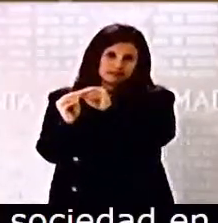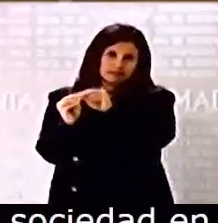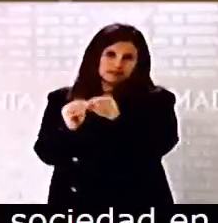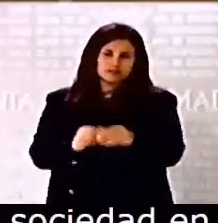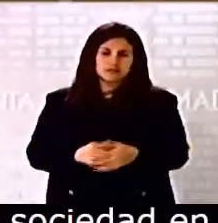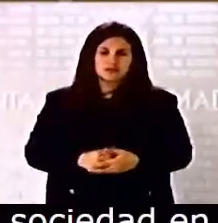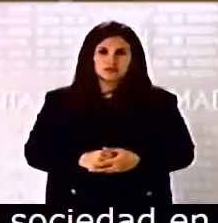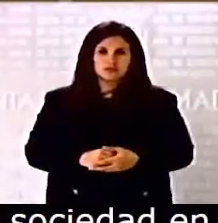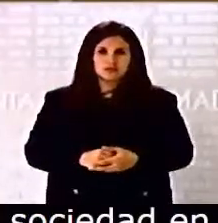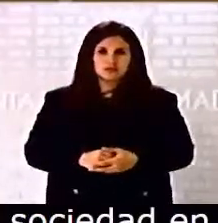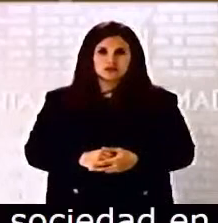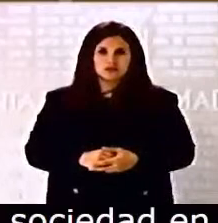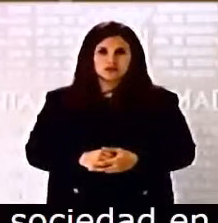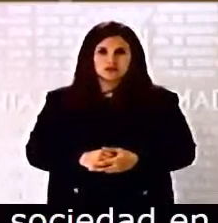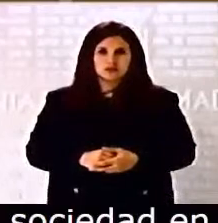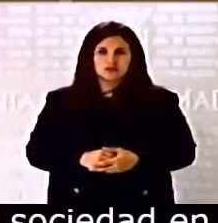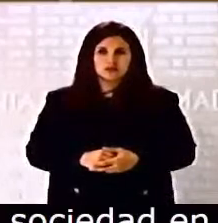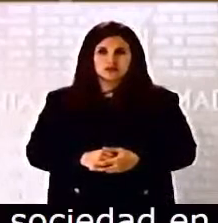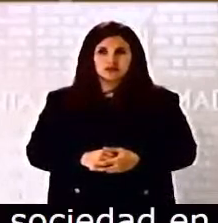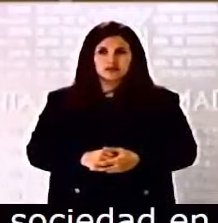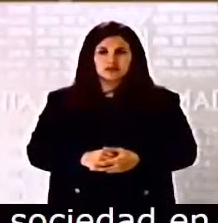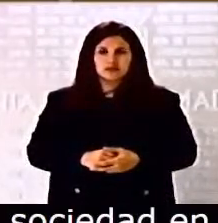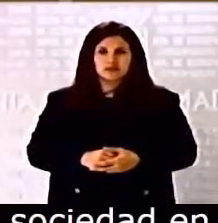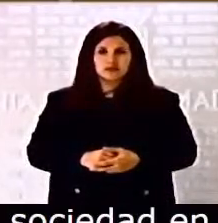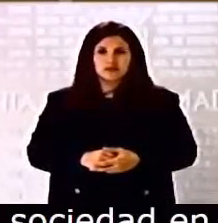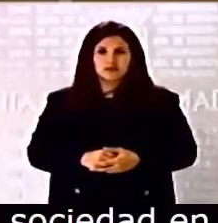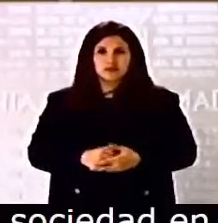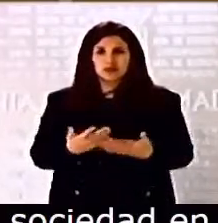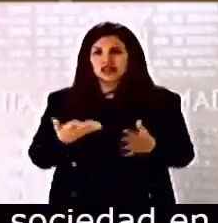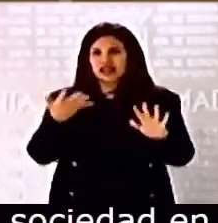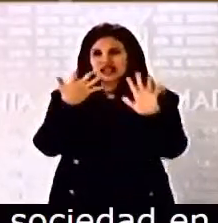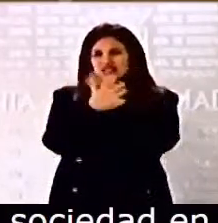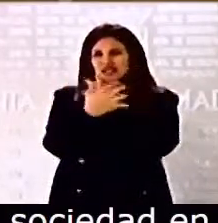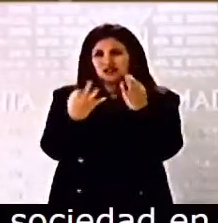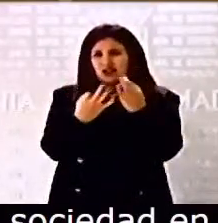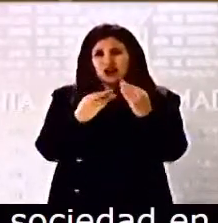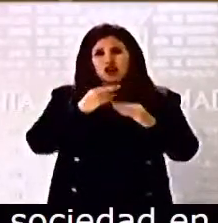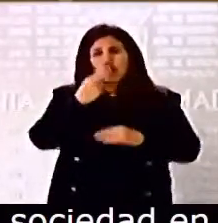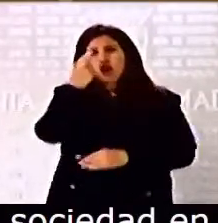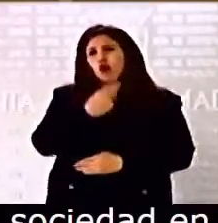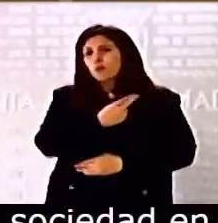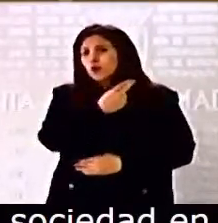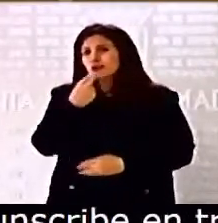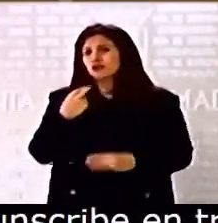repito, se circunscribe en 3 compromisos muy claros: